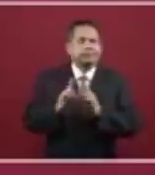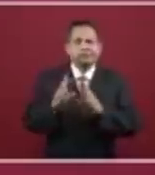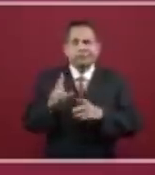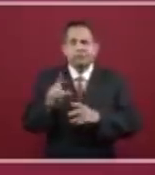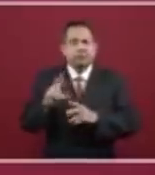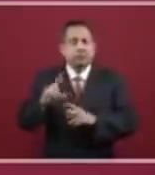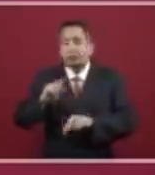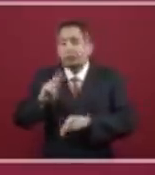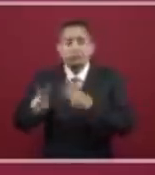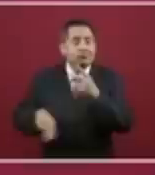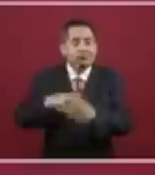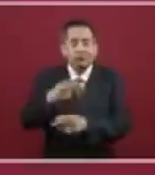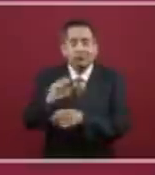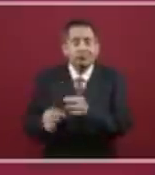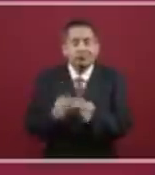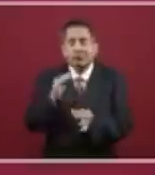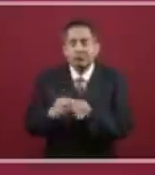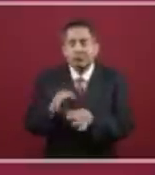asistieron